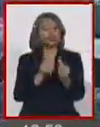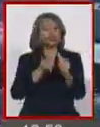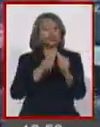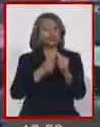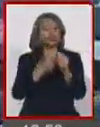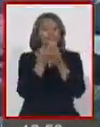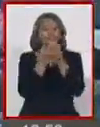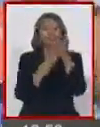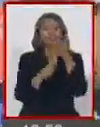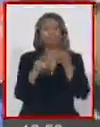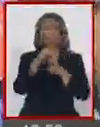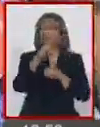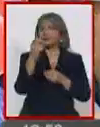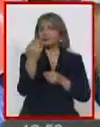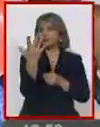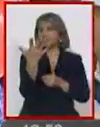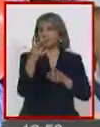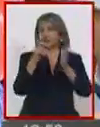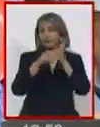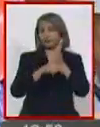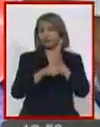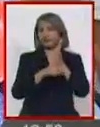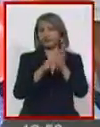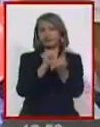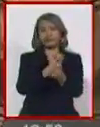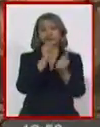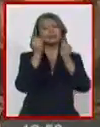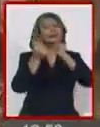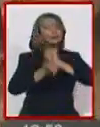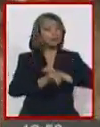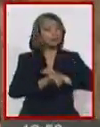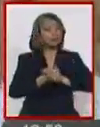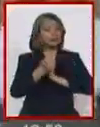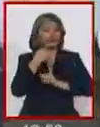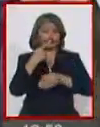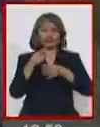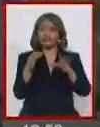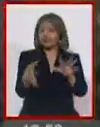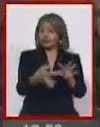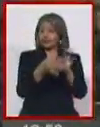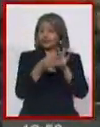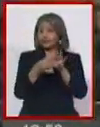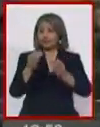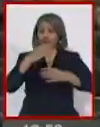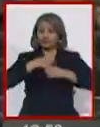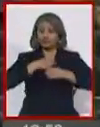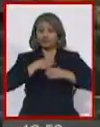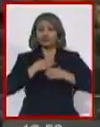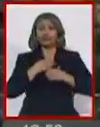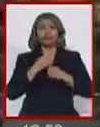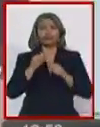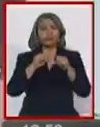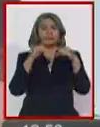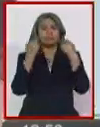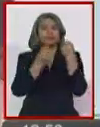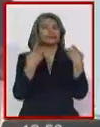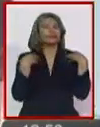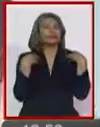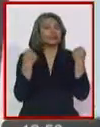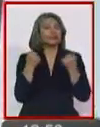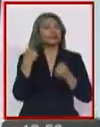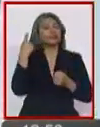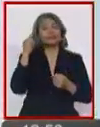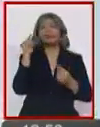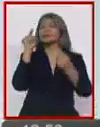Primero la derogación del artículo 205 y luego su modificación. No descartan unirse a las movilizaciones del sector salud